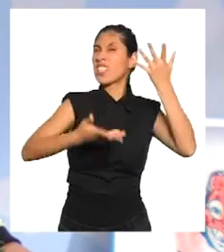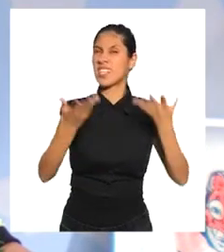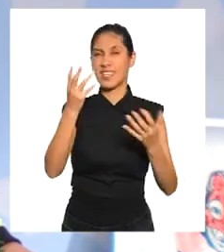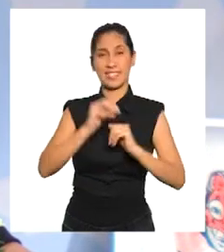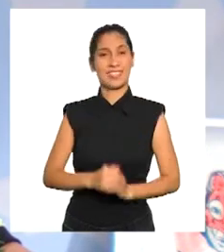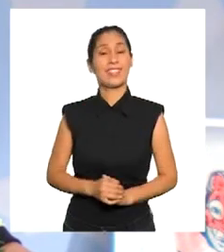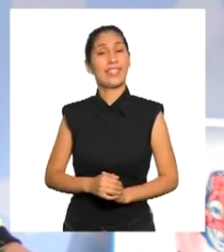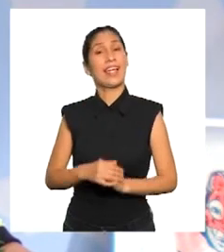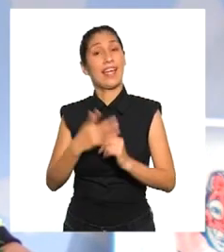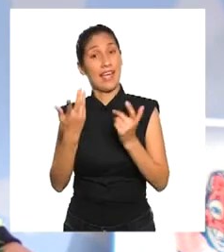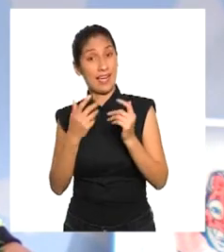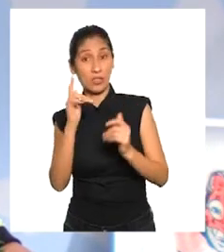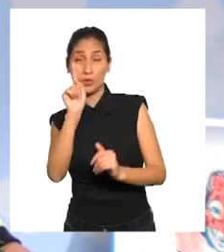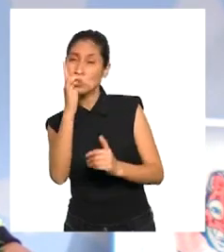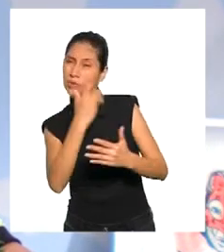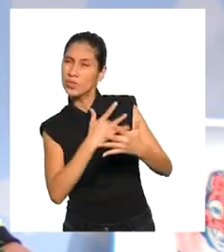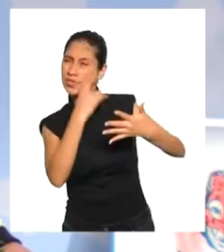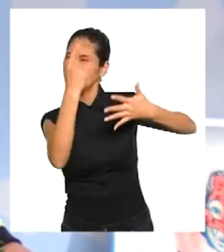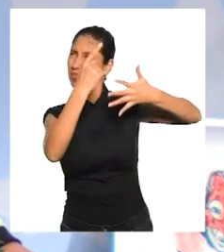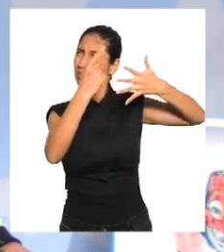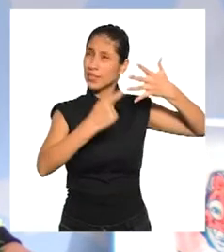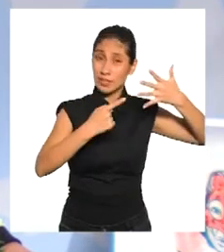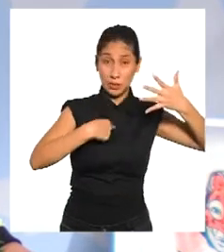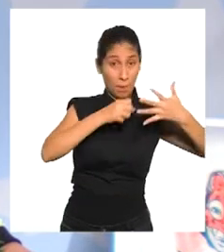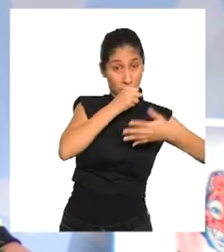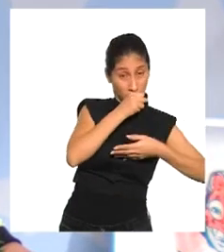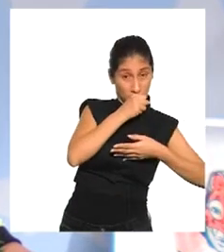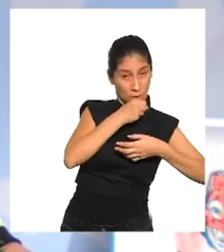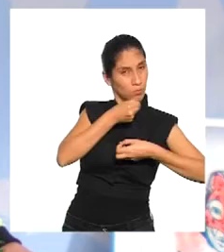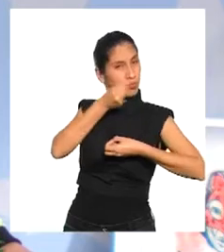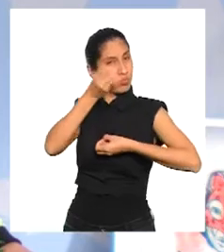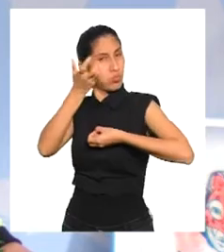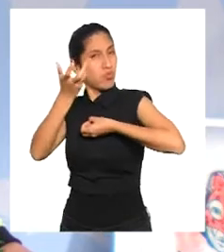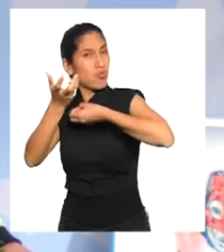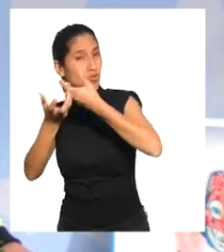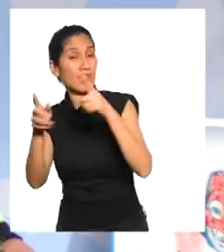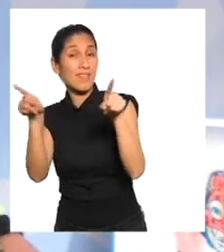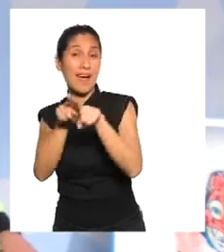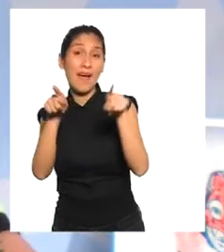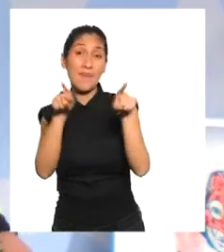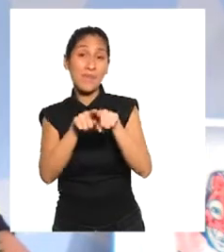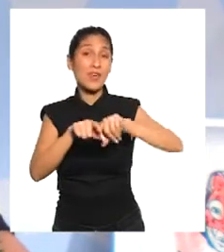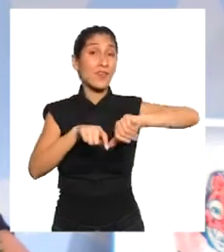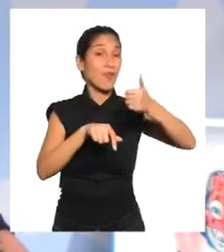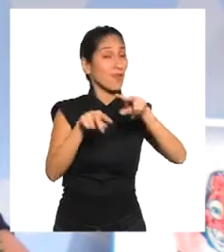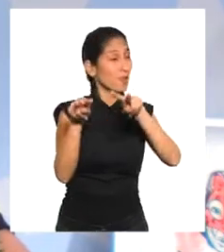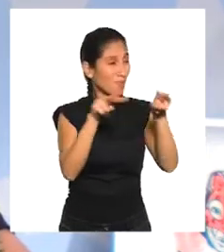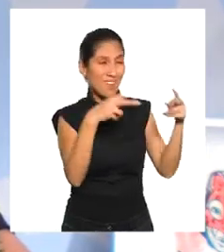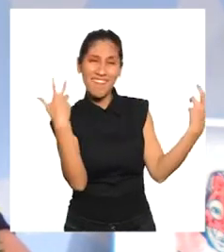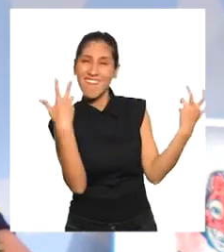comunicar asertivamente las emociones y procurar poner en práctica la empatía.